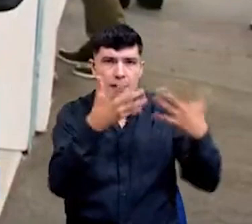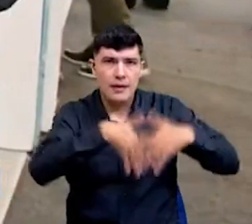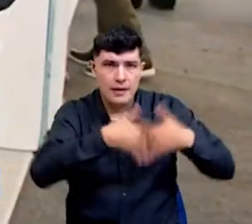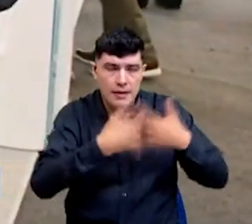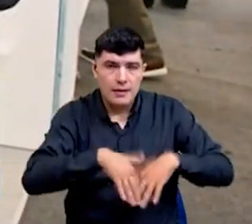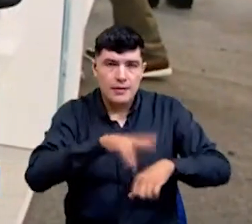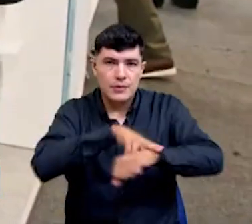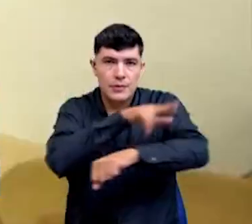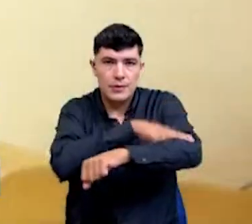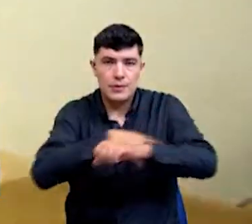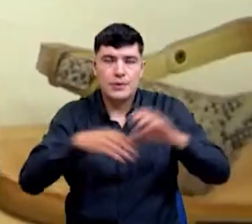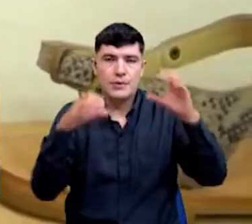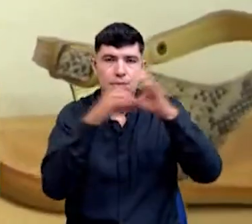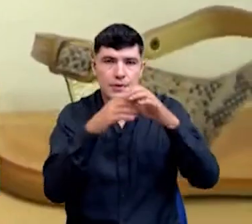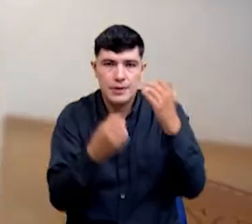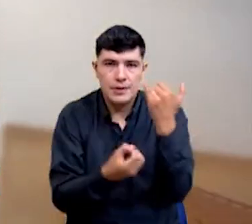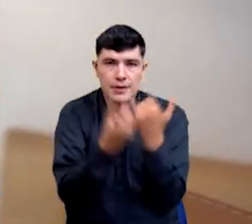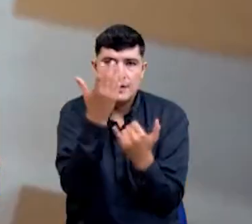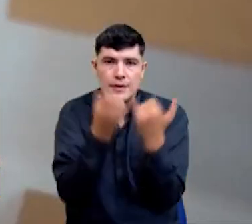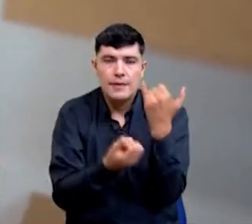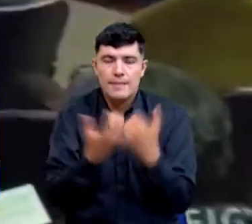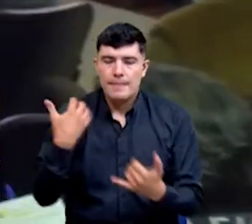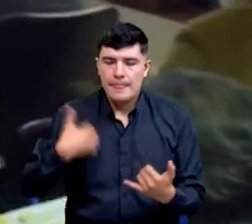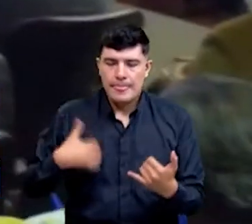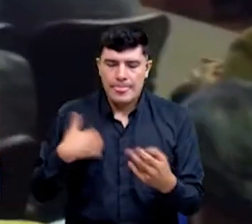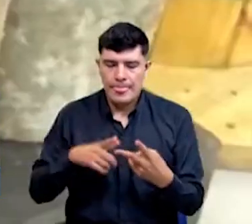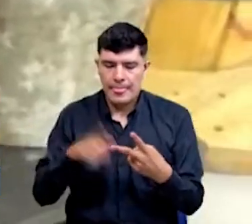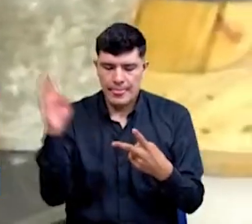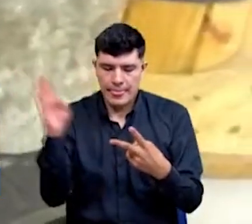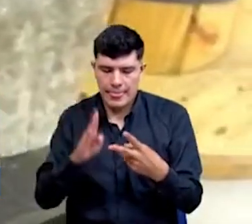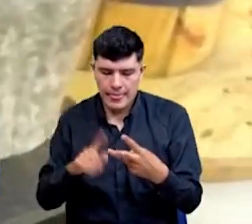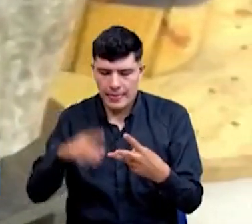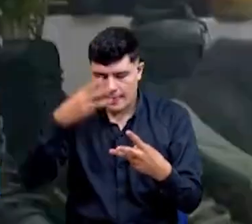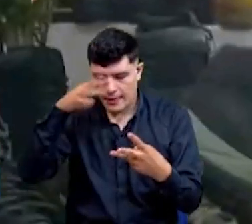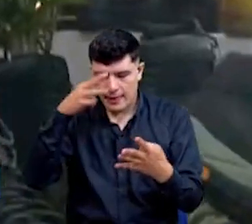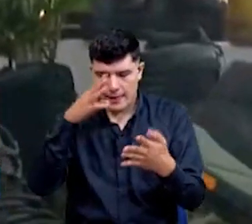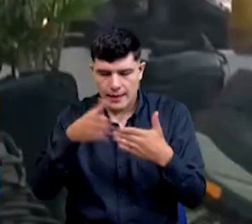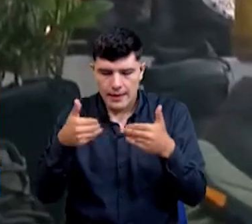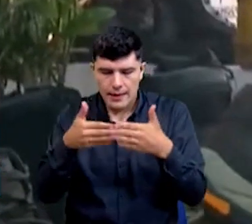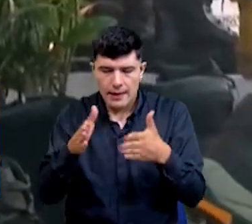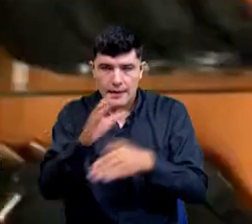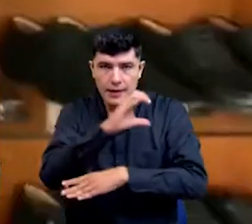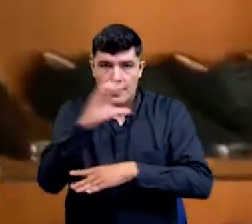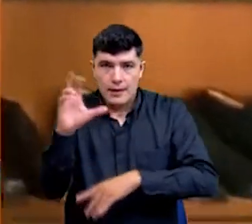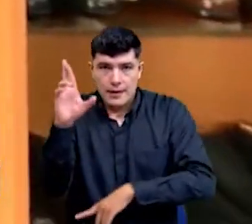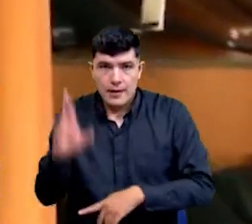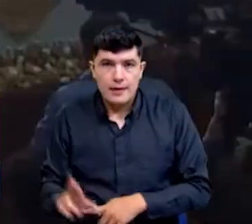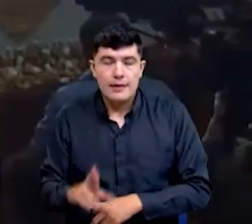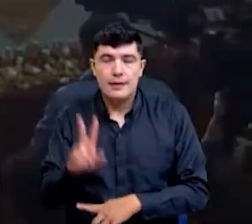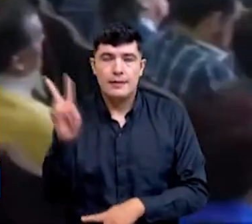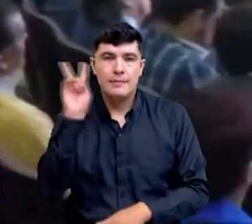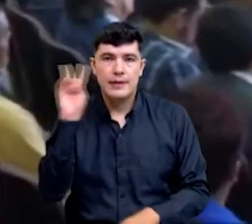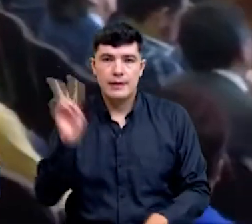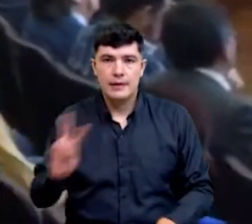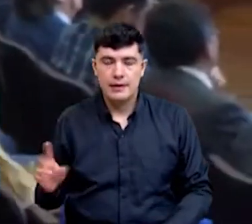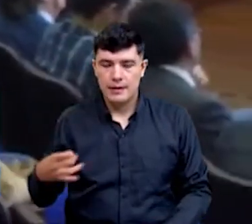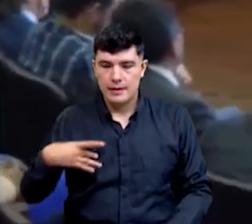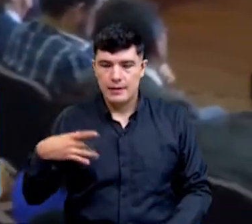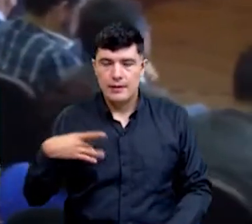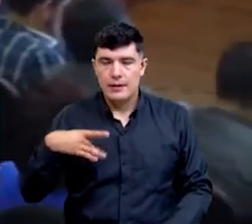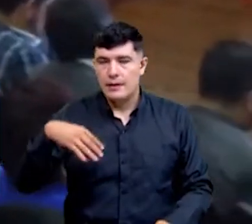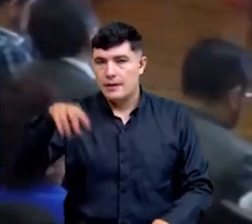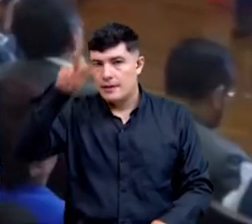y delegaciones de las cámaras de la industria de Argentina Brasil México Panamá Costa Rica Venezuela chile Perú